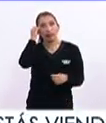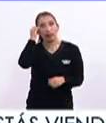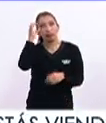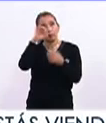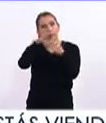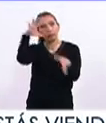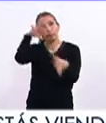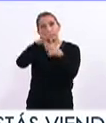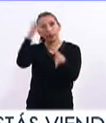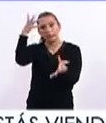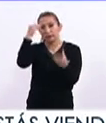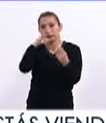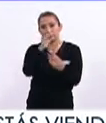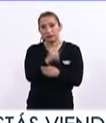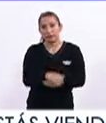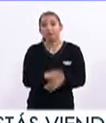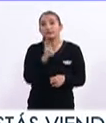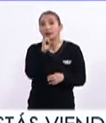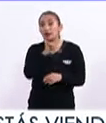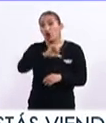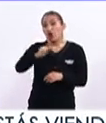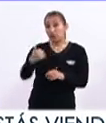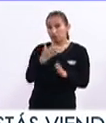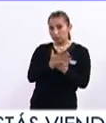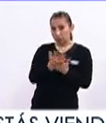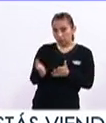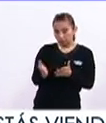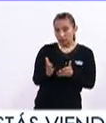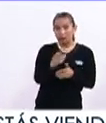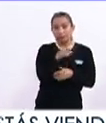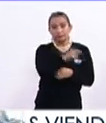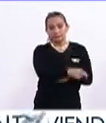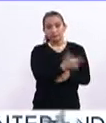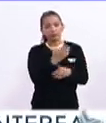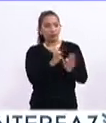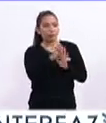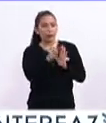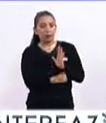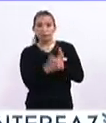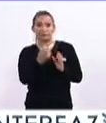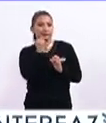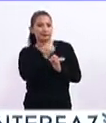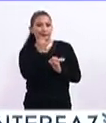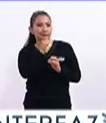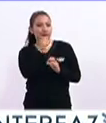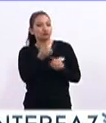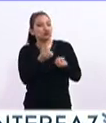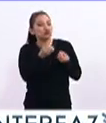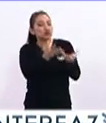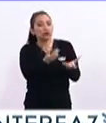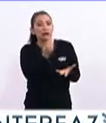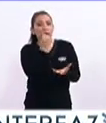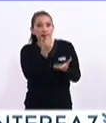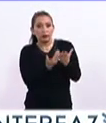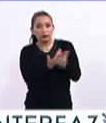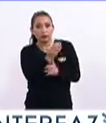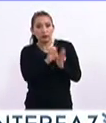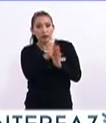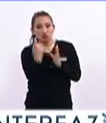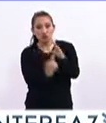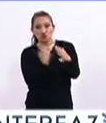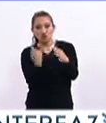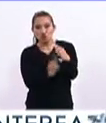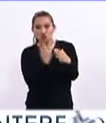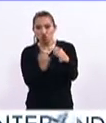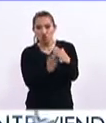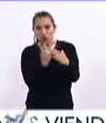en cuanto a su aprendizaje. Pero también podemos tener el otro extremo en donde digamos el clásico, que se les da un desayuno como puede ser un licuado,